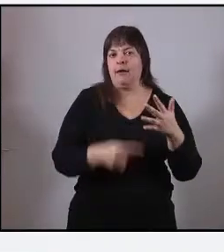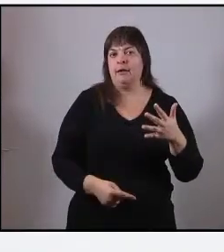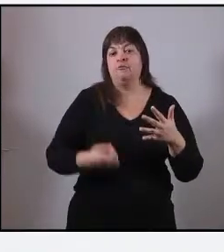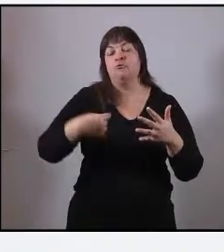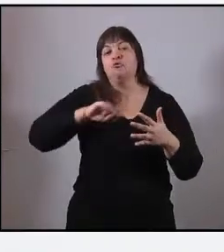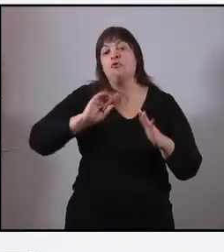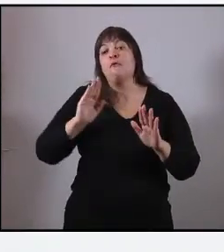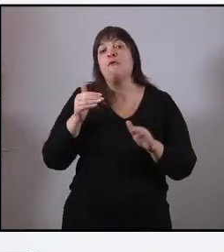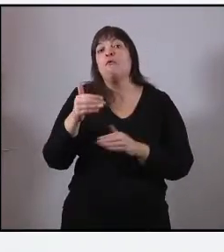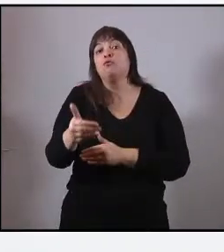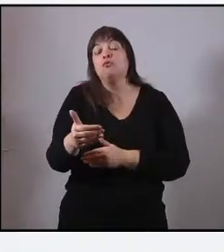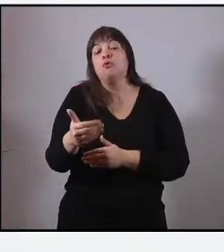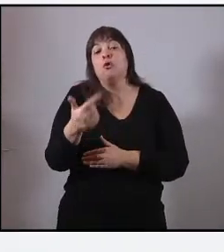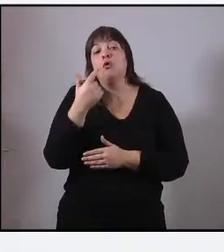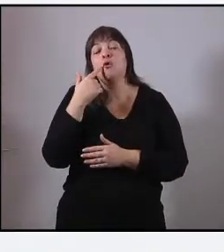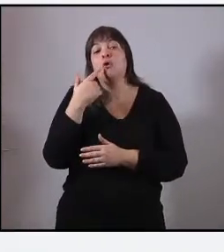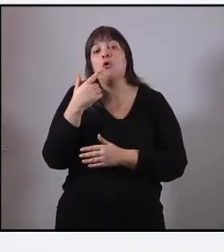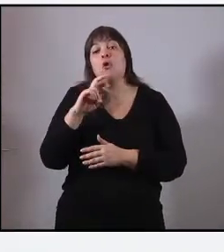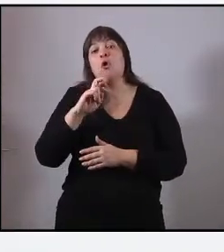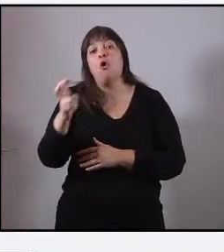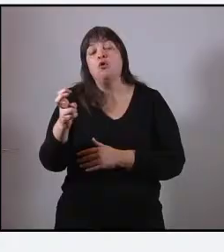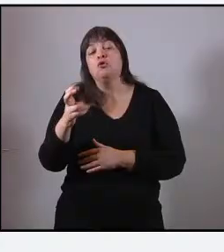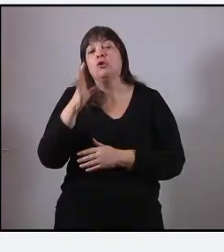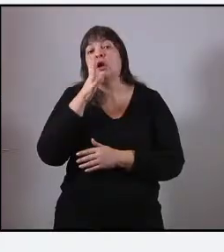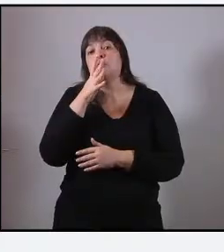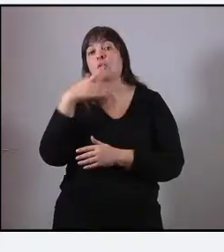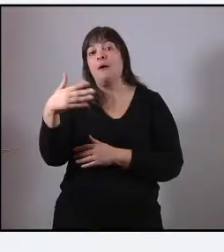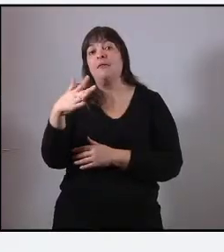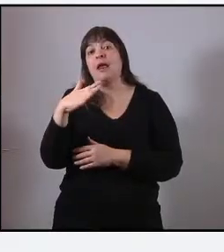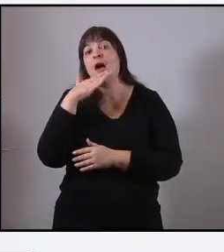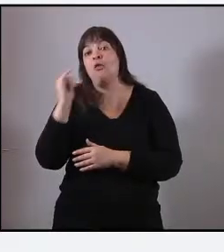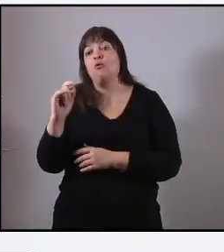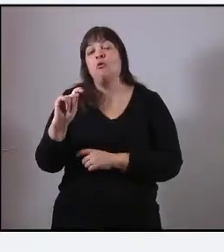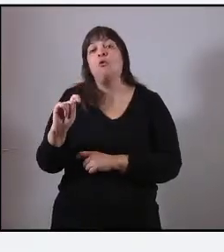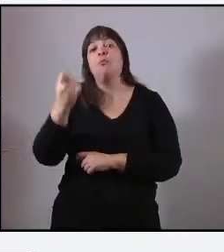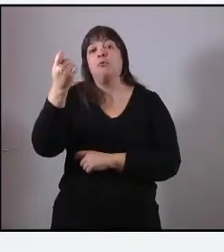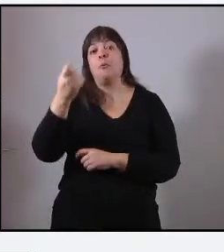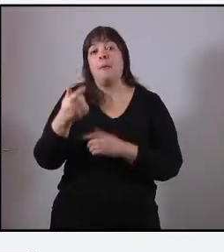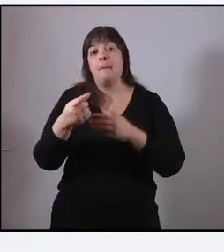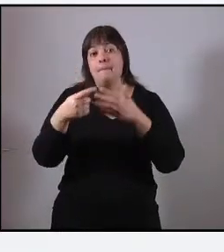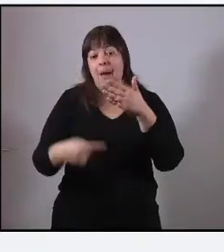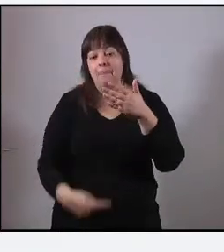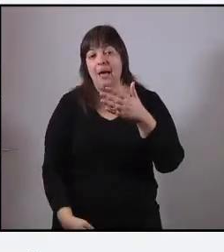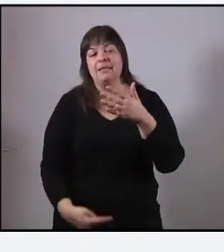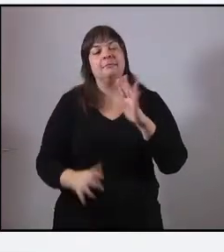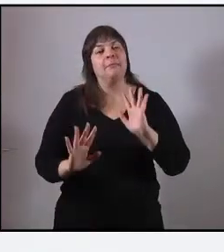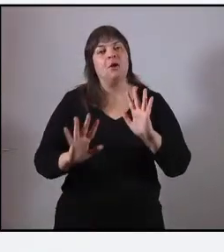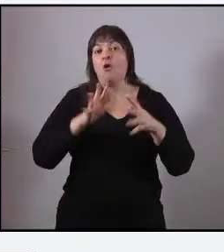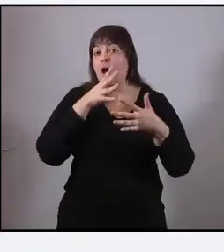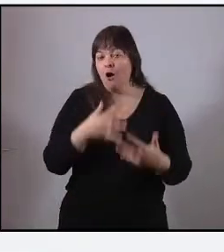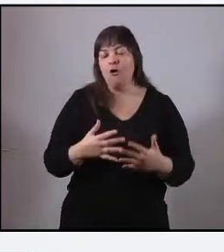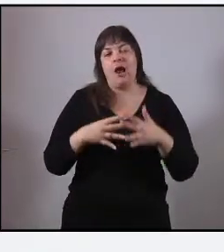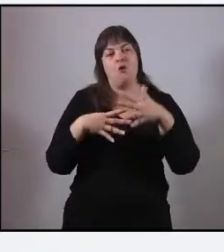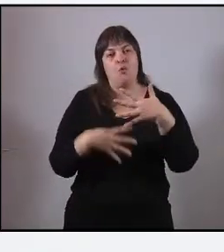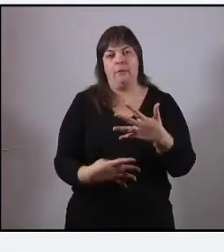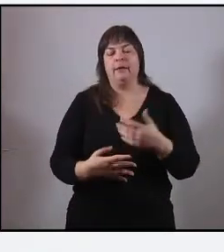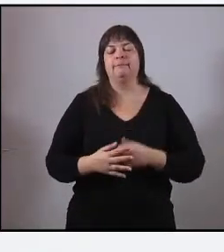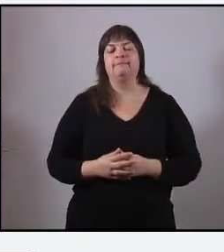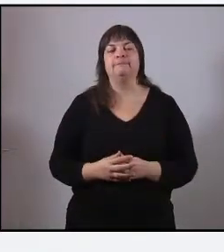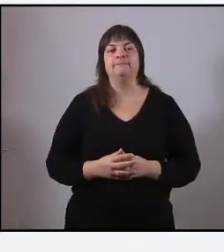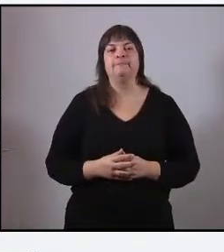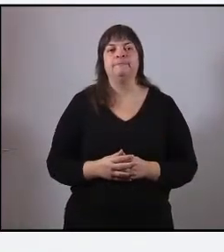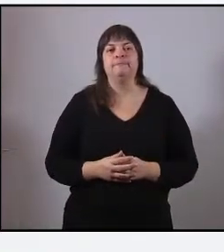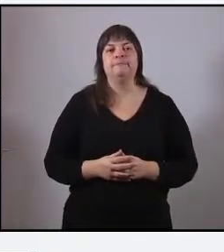en un futuro trabajar en otras para conseguir, por supuesto, esas banderas, pero a día de hoy son esas 9 que hemos indicado, ¿vale?, y que